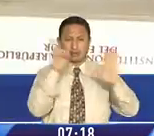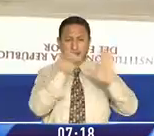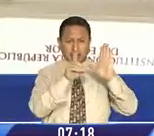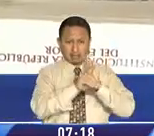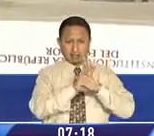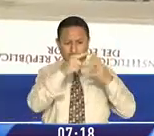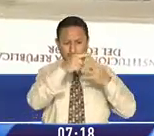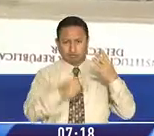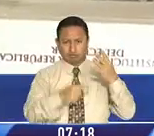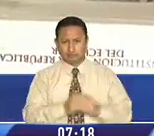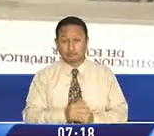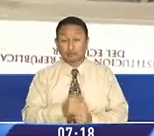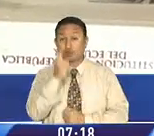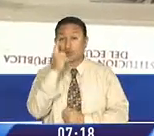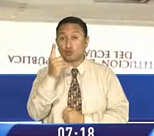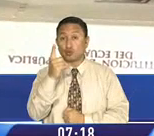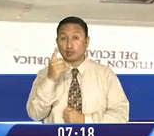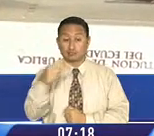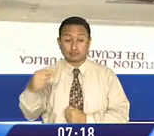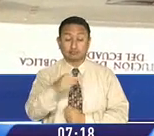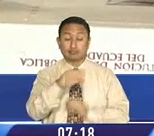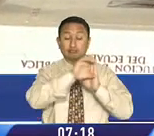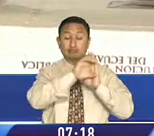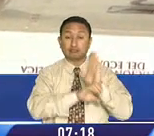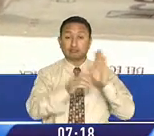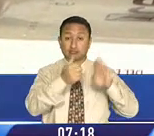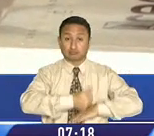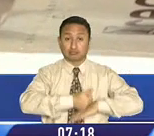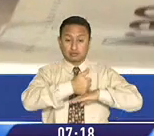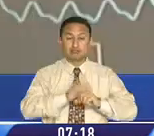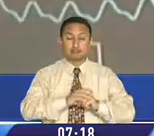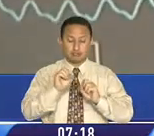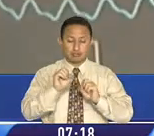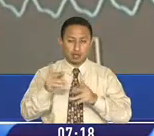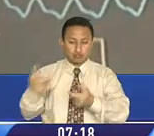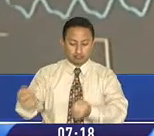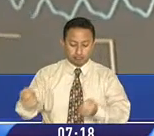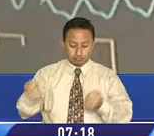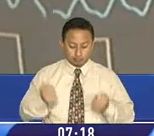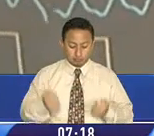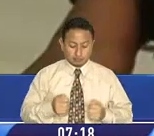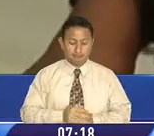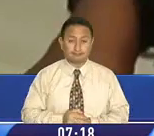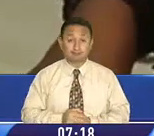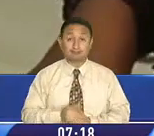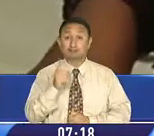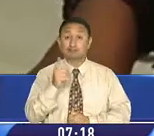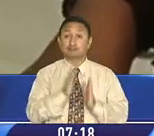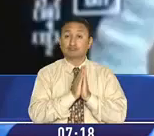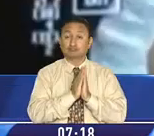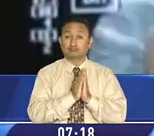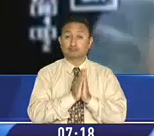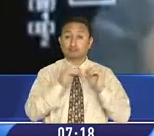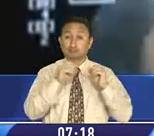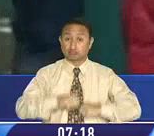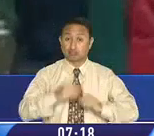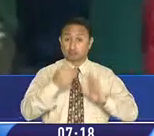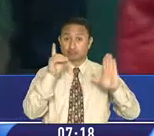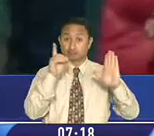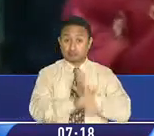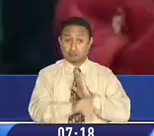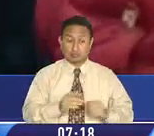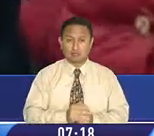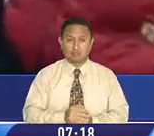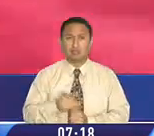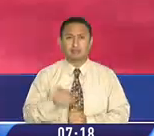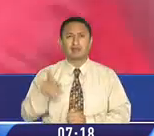entre ellas una a la cual la Corte Constitucional admitió para el trámite pertinente. Una de las solicitudes establecidas en la demanda es que se